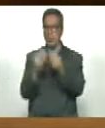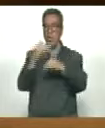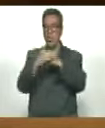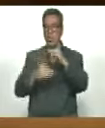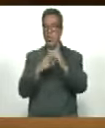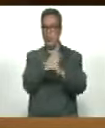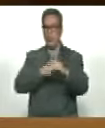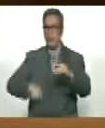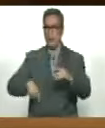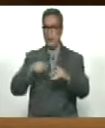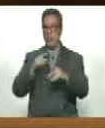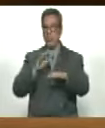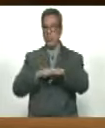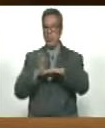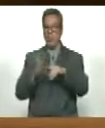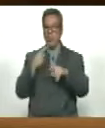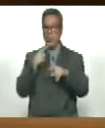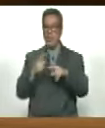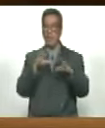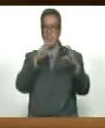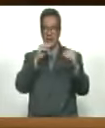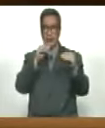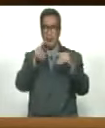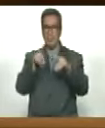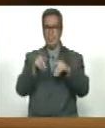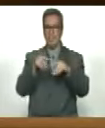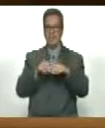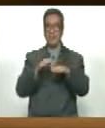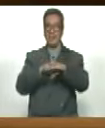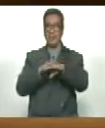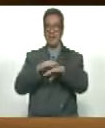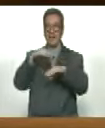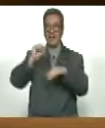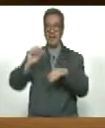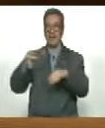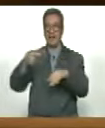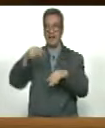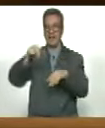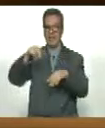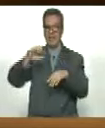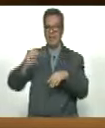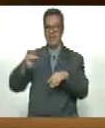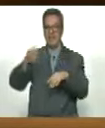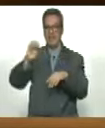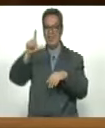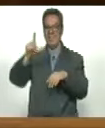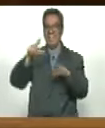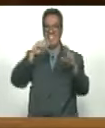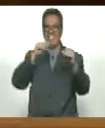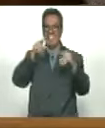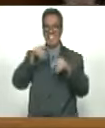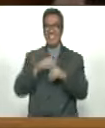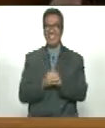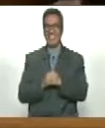vicepresidenta, así que podéis hablar, señor Ángel. Hable.